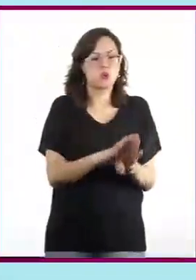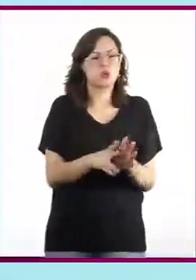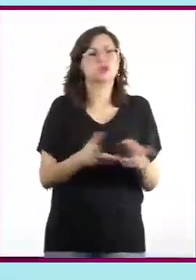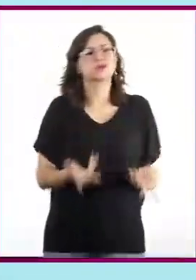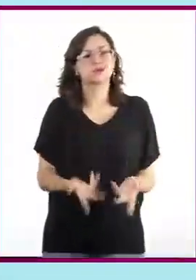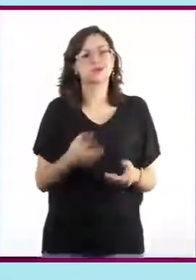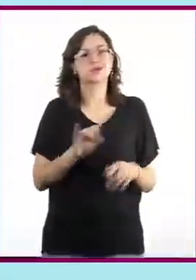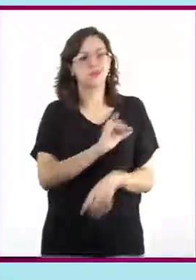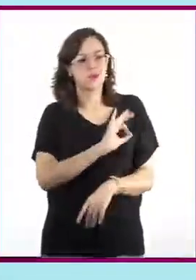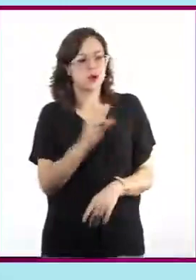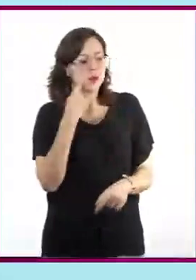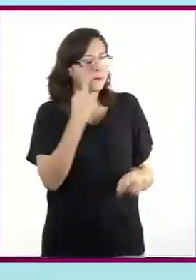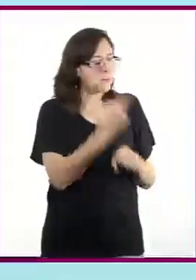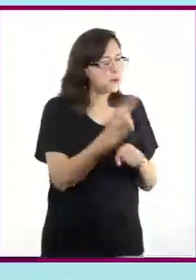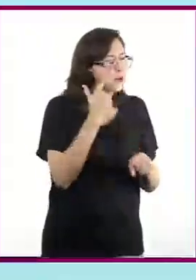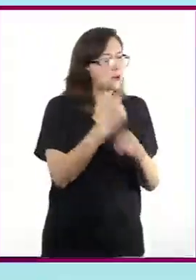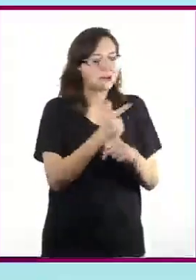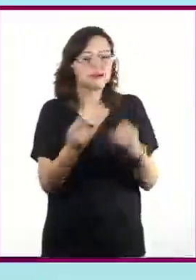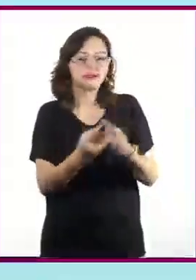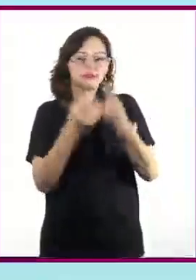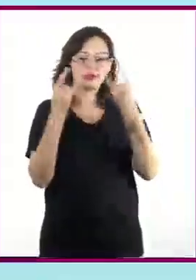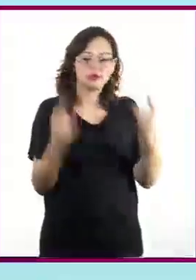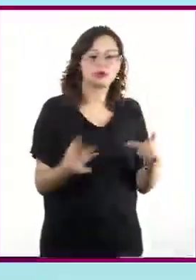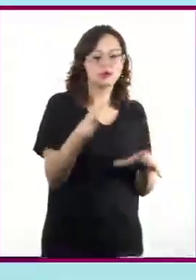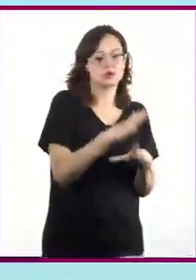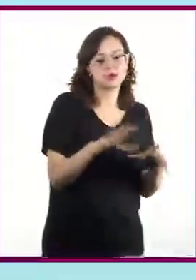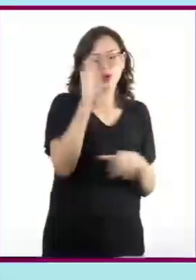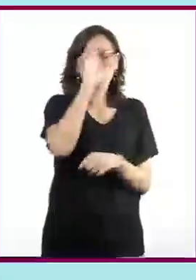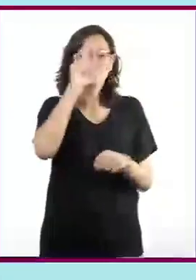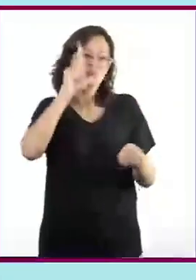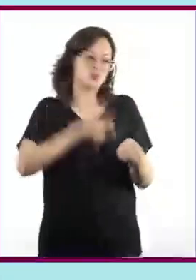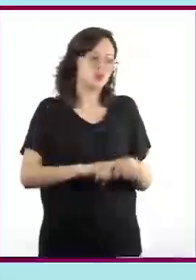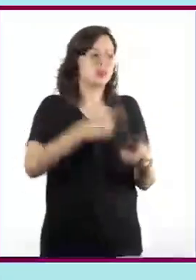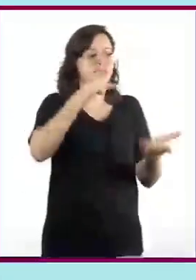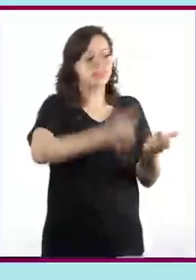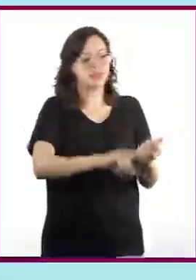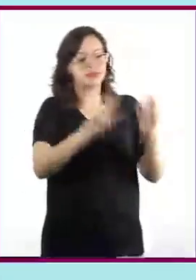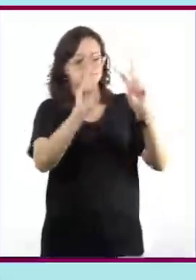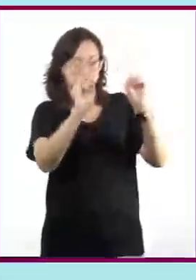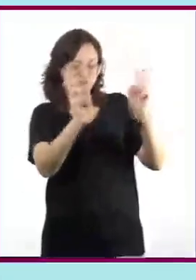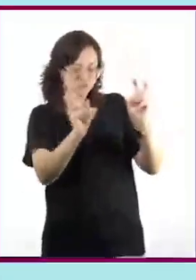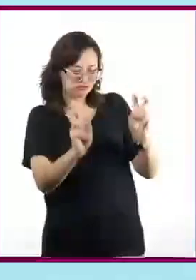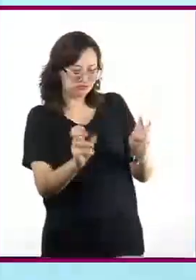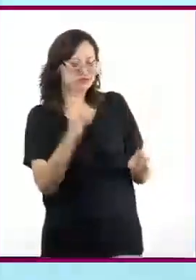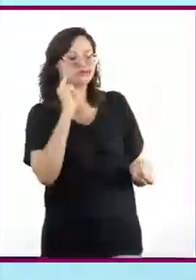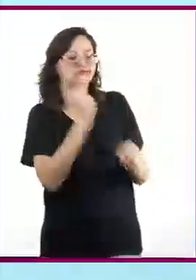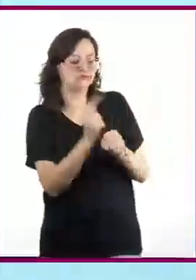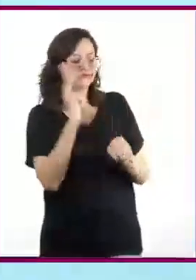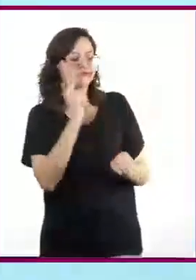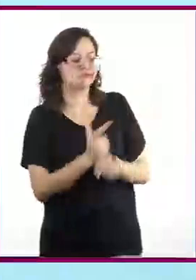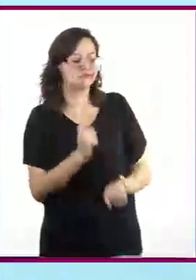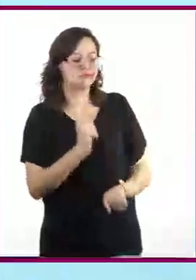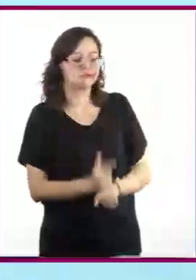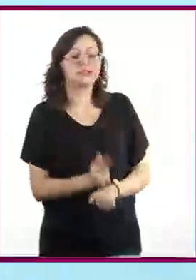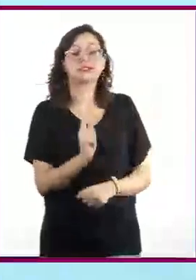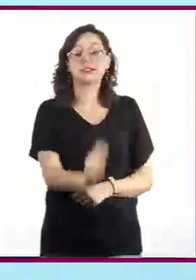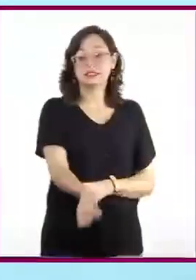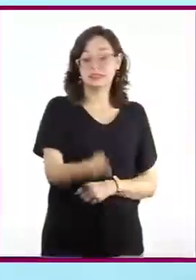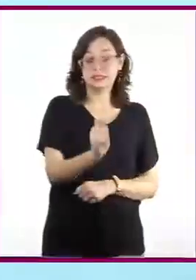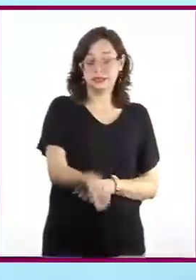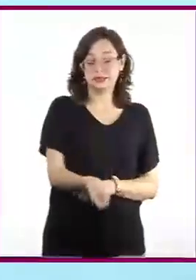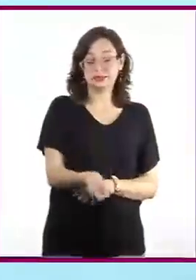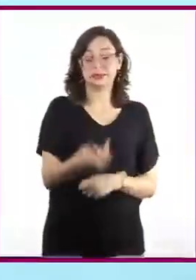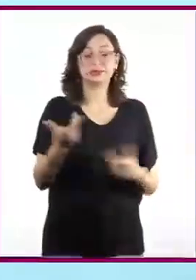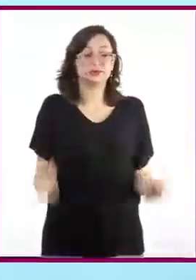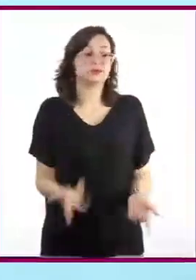reconocer por los hechos históricos, sociales y culturales que se muestran en su tema y estructura. Es decir, a partir